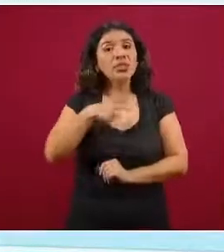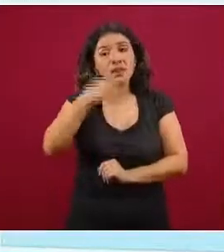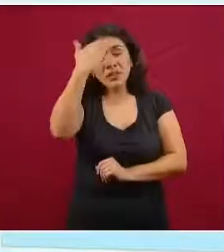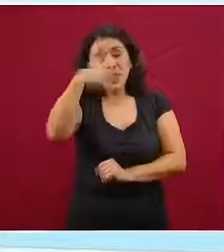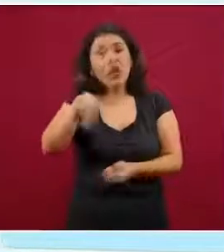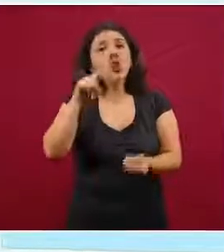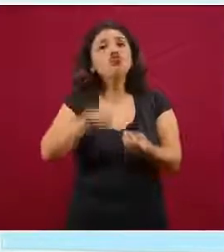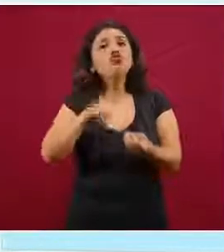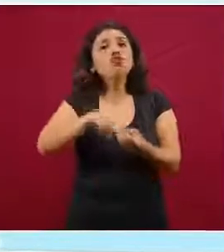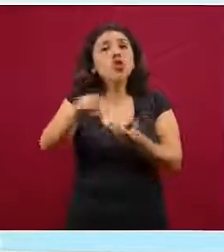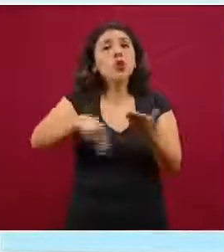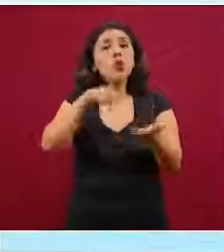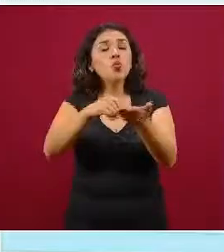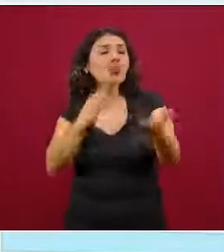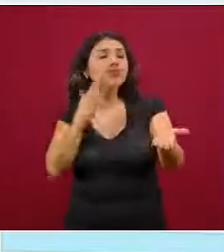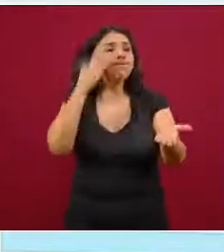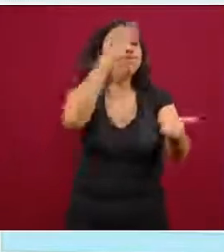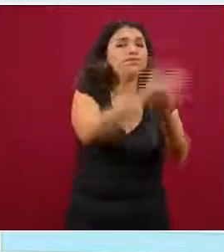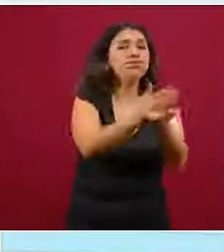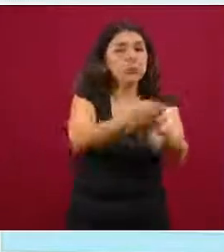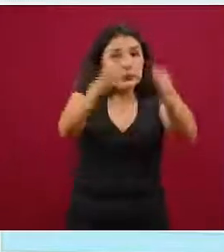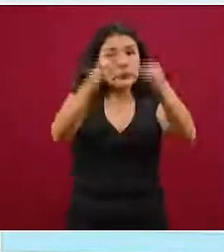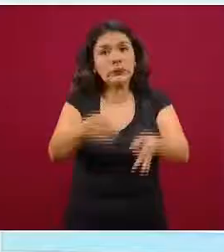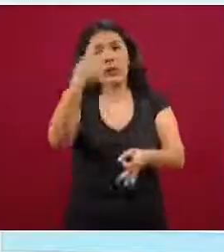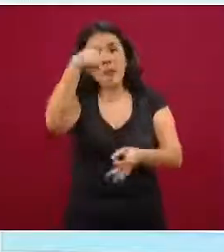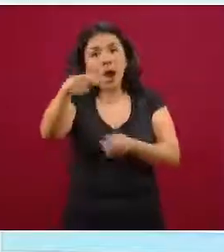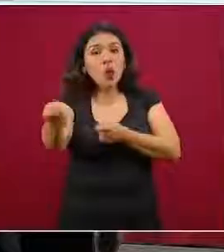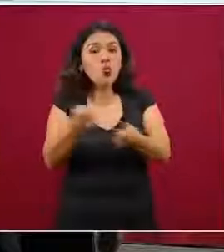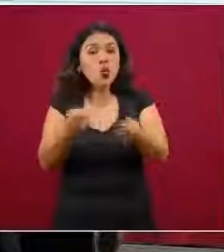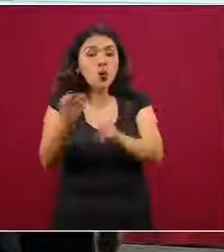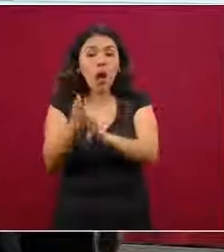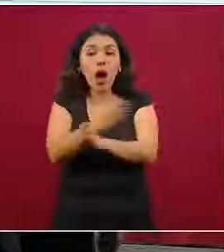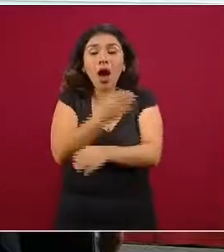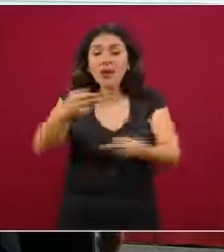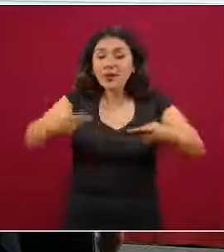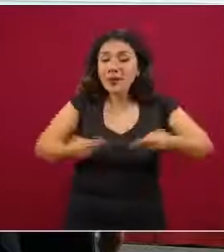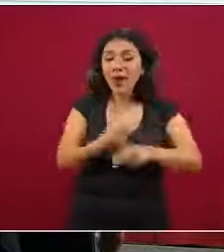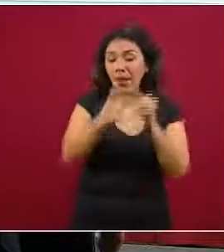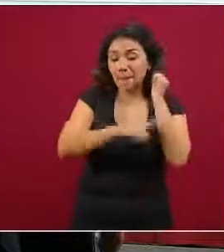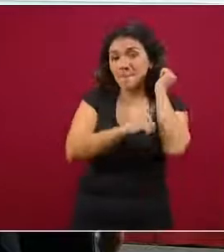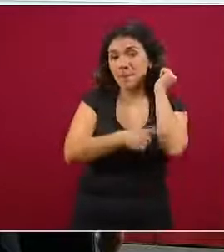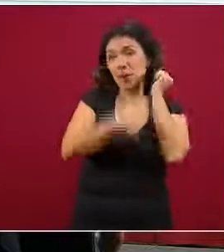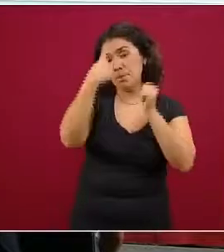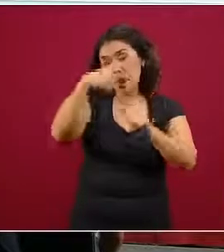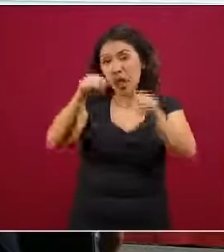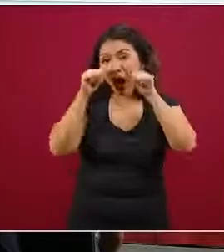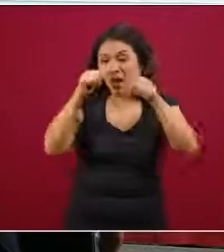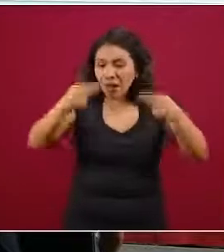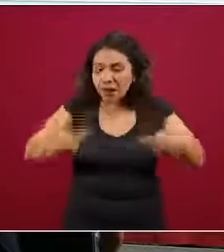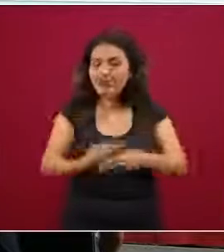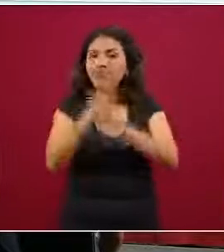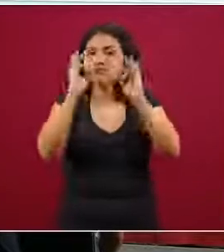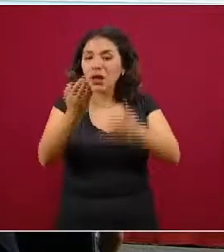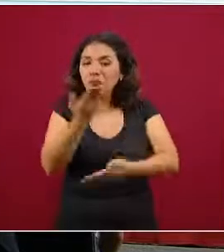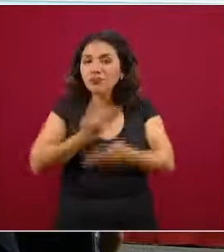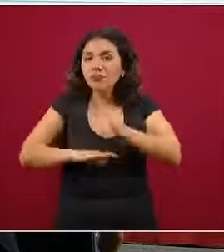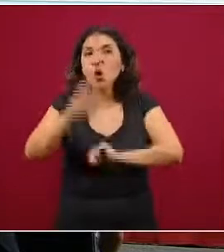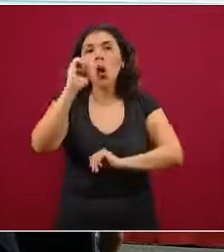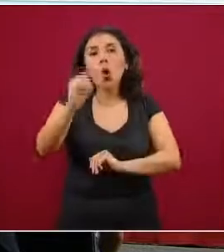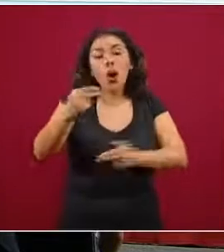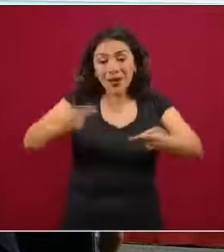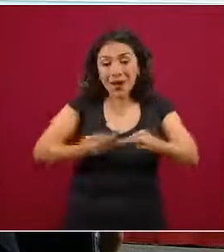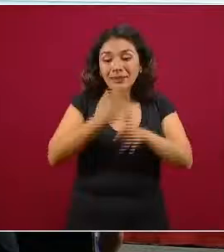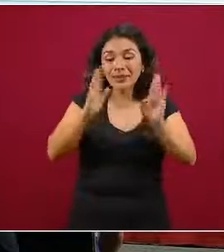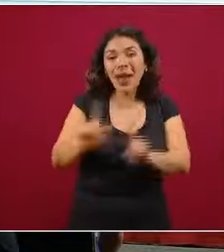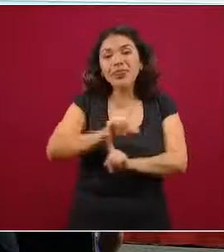dónde pueden obtener esta atención durante el control prenatal para la atención del parto o durante el puerperio, y